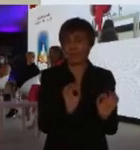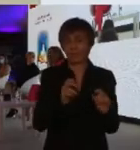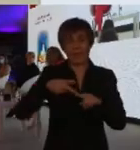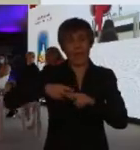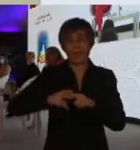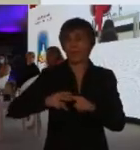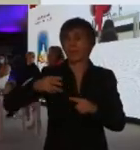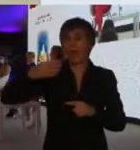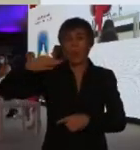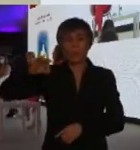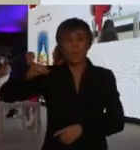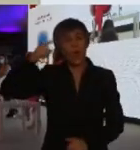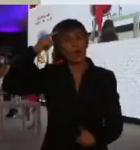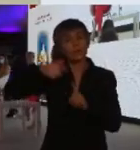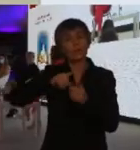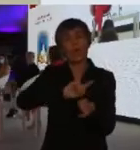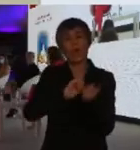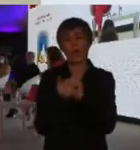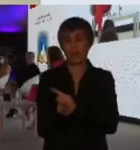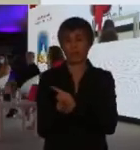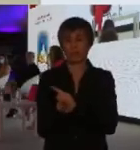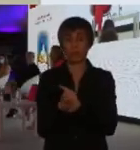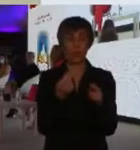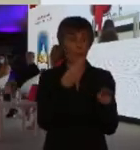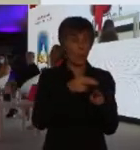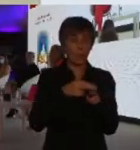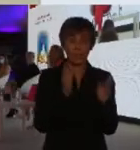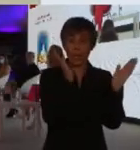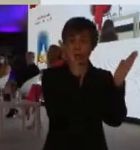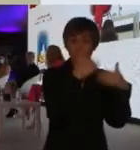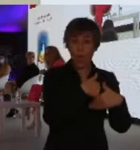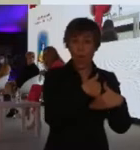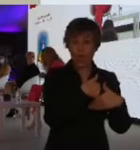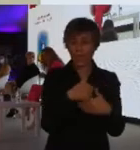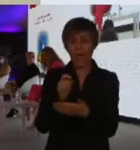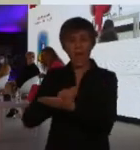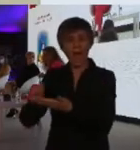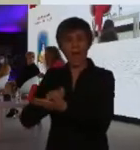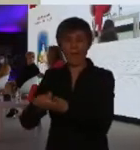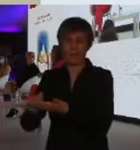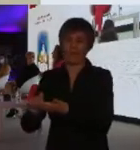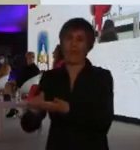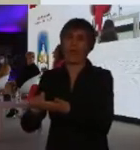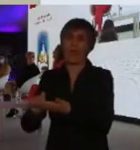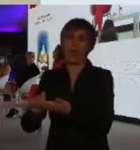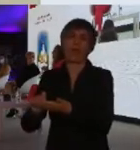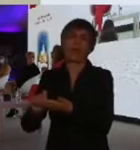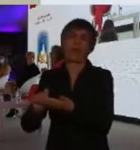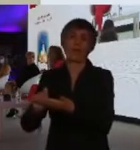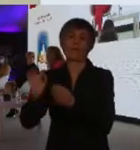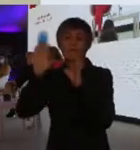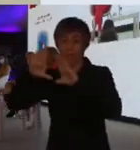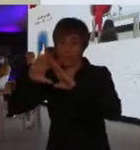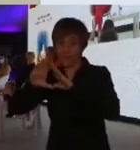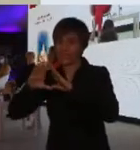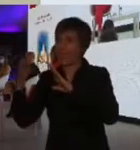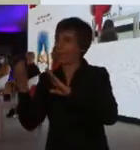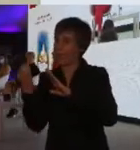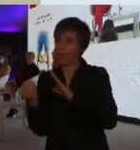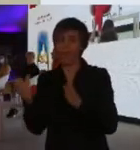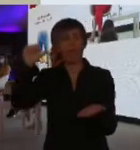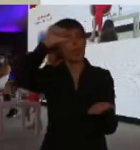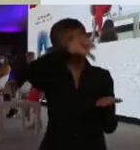Sin a política, a axenda feminista non ocupa o centro. Si na